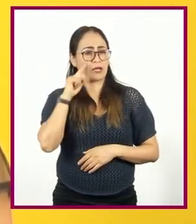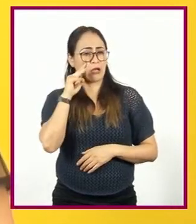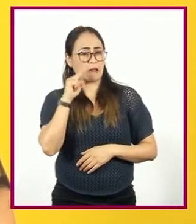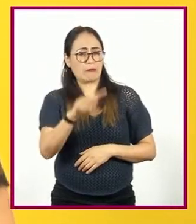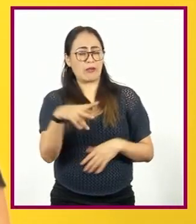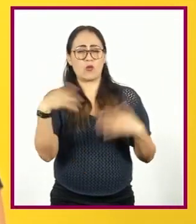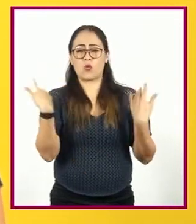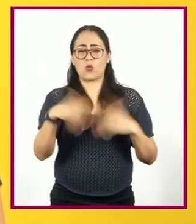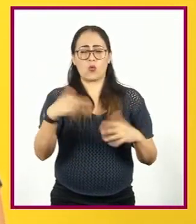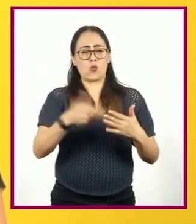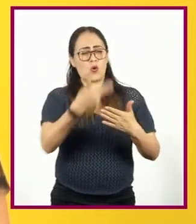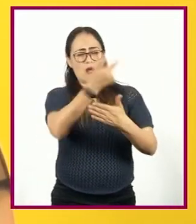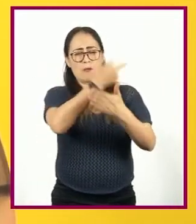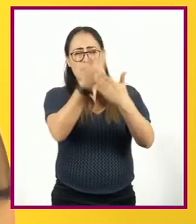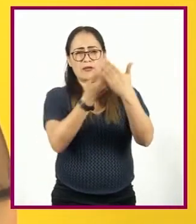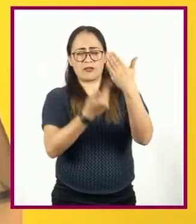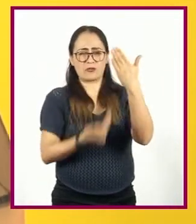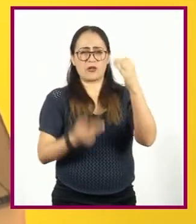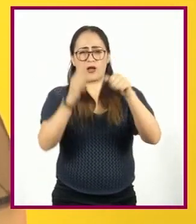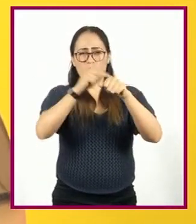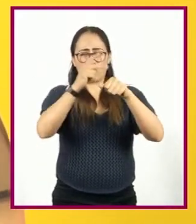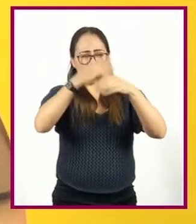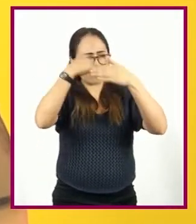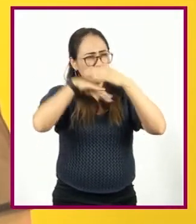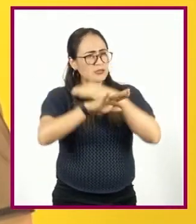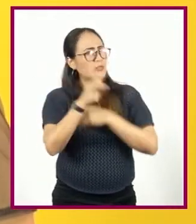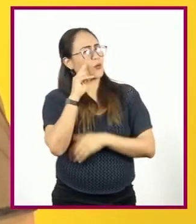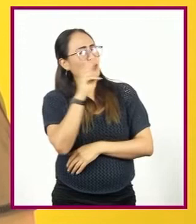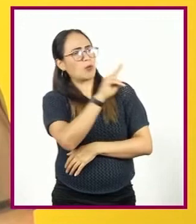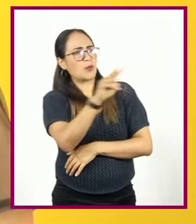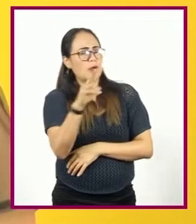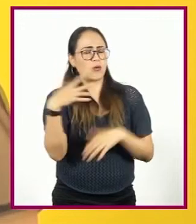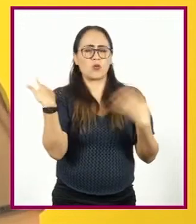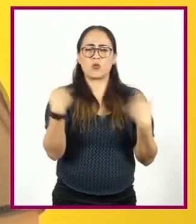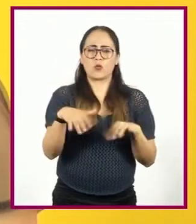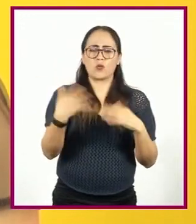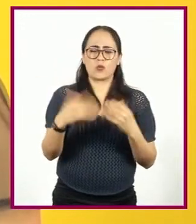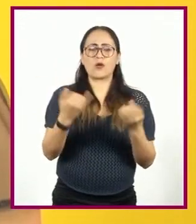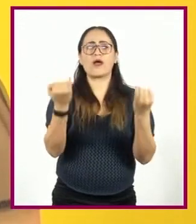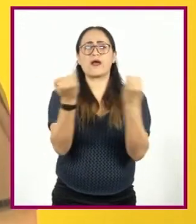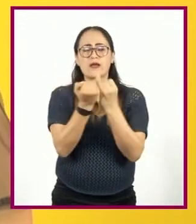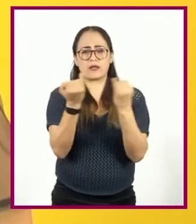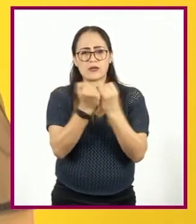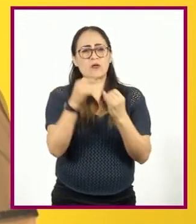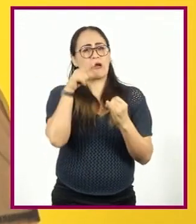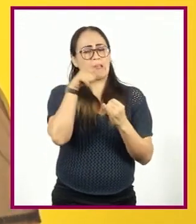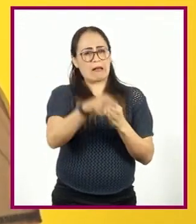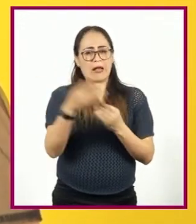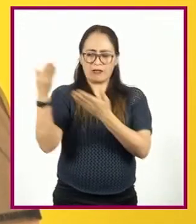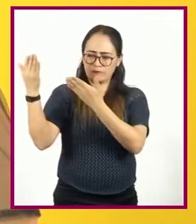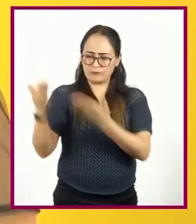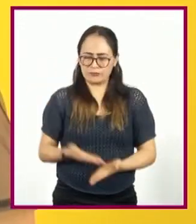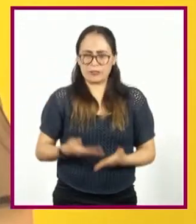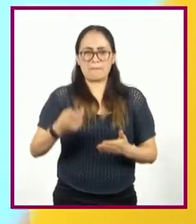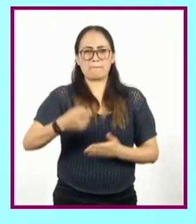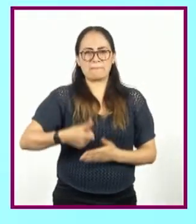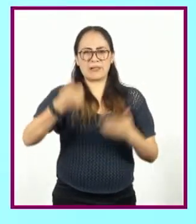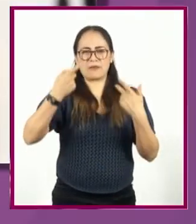magníficas pinturas rupestres, sino que además es considerada el hábitat originario de Mesoamérica.